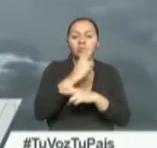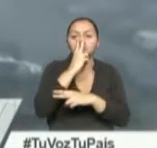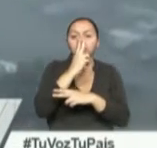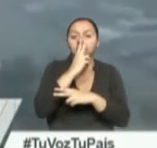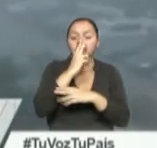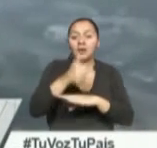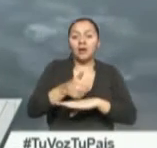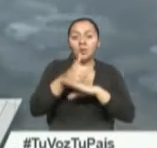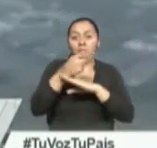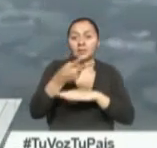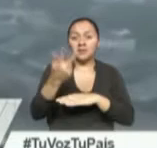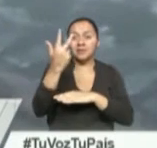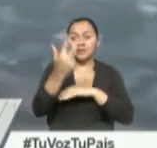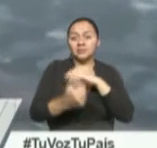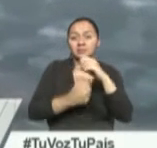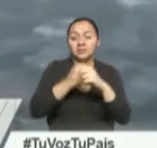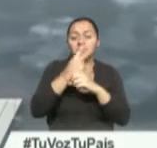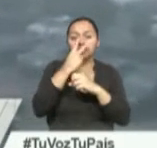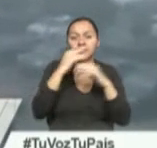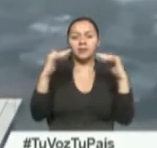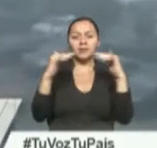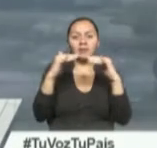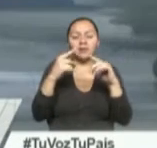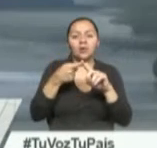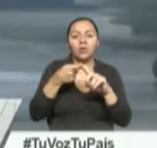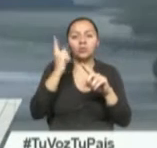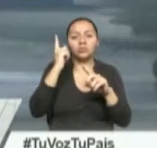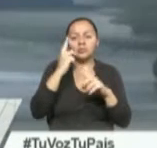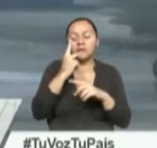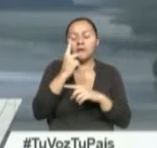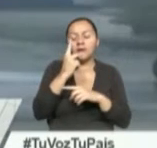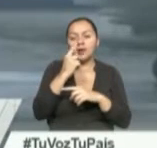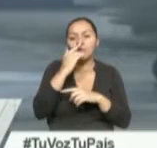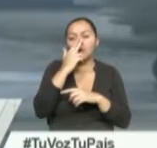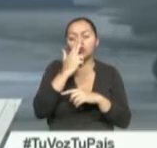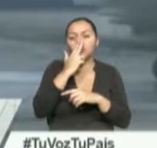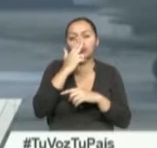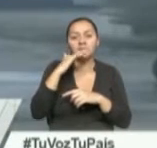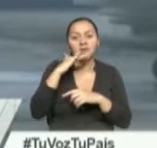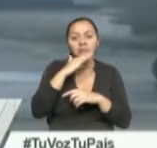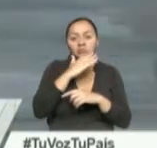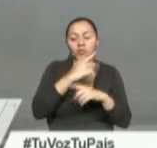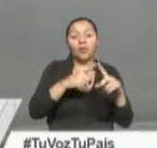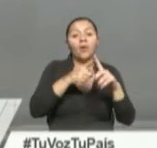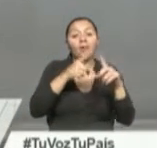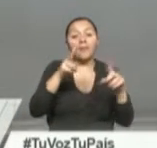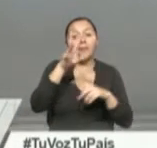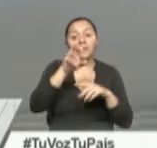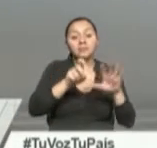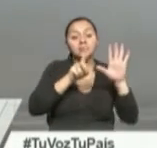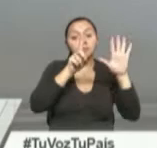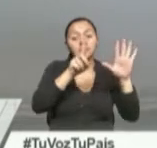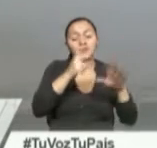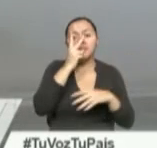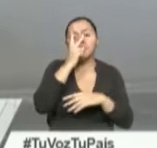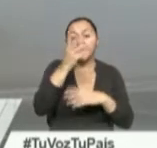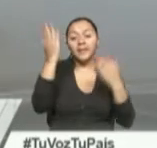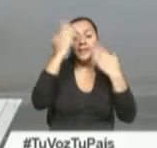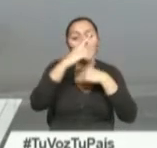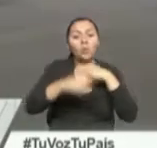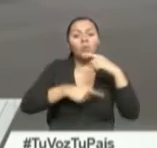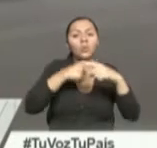libran el tercer año de la llamada guerra contra la polución. Pese a algún rédito obtenido en 2016, están lejos de acabar con